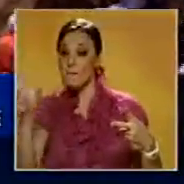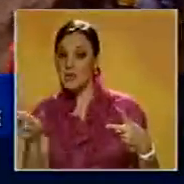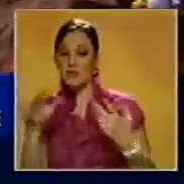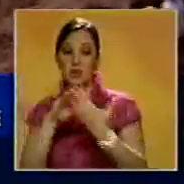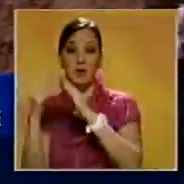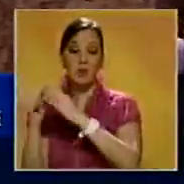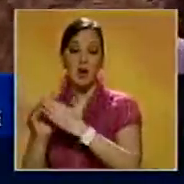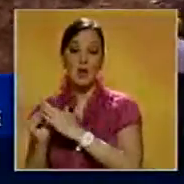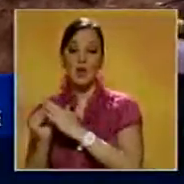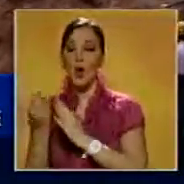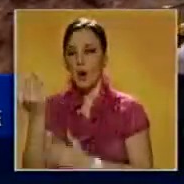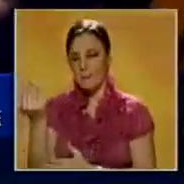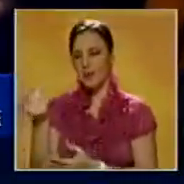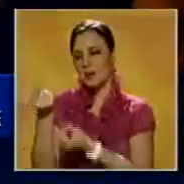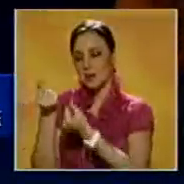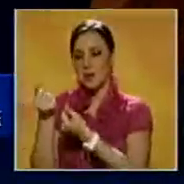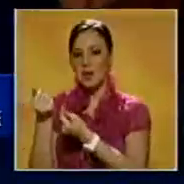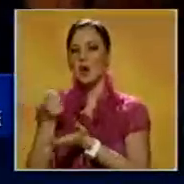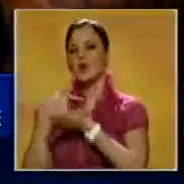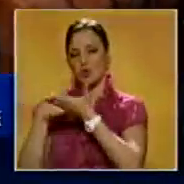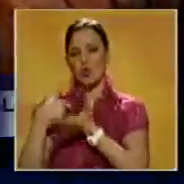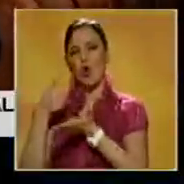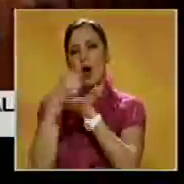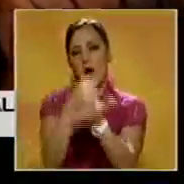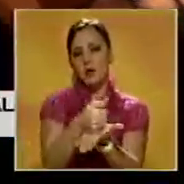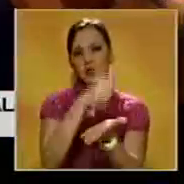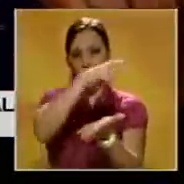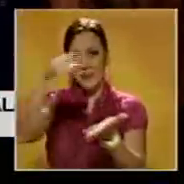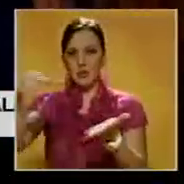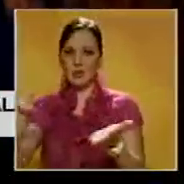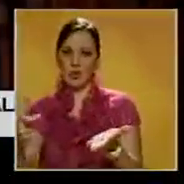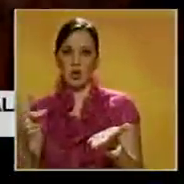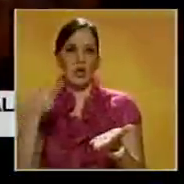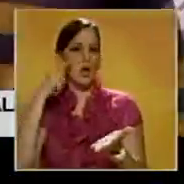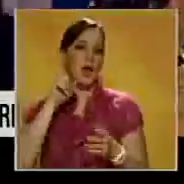de la comunidad al pedirles dinero para ayudar a los damnificados de la tragedia.